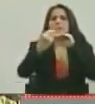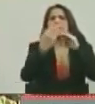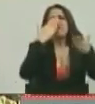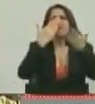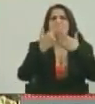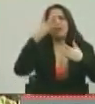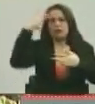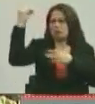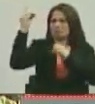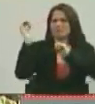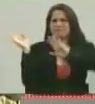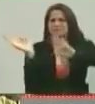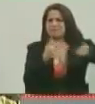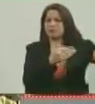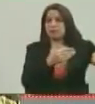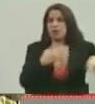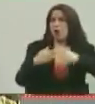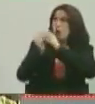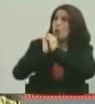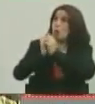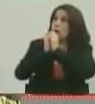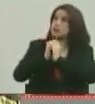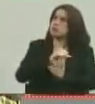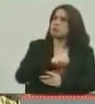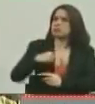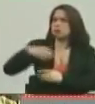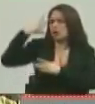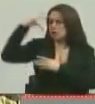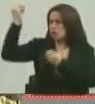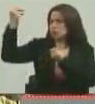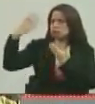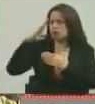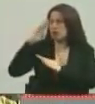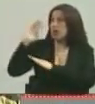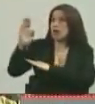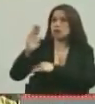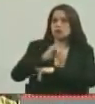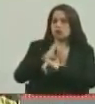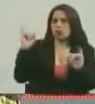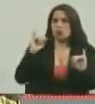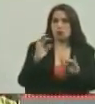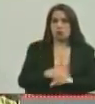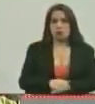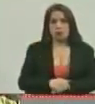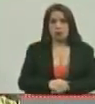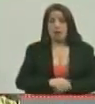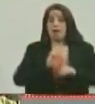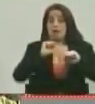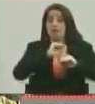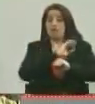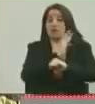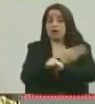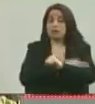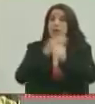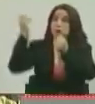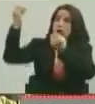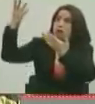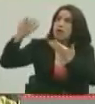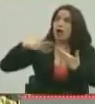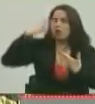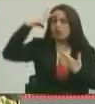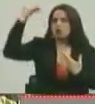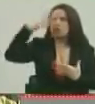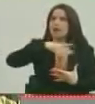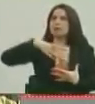porque le ahora le hablan y sienten así más directo pero la fuerza que le da las creencias el